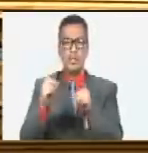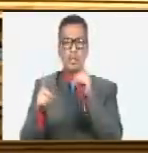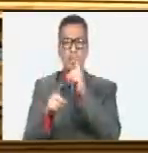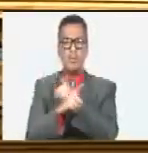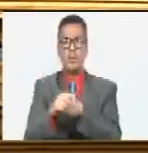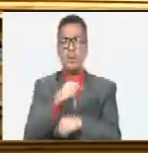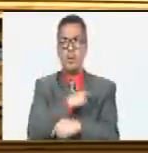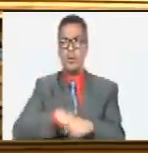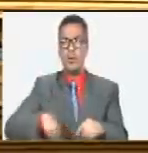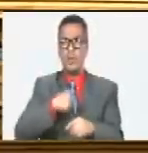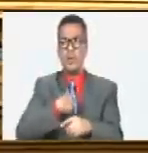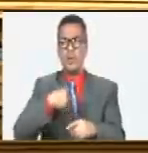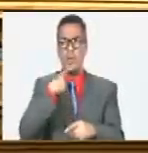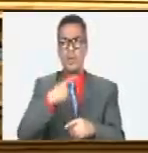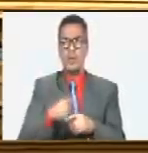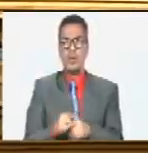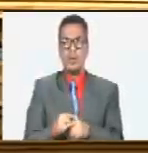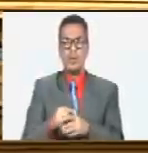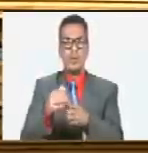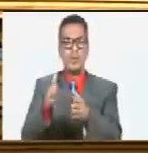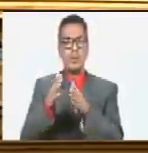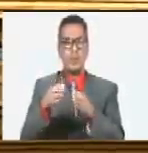de la República en la historia del planeta,